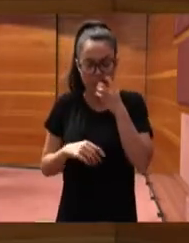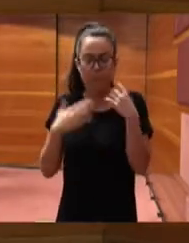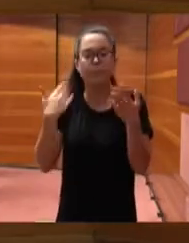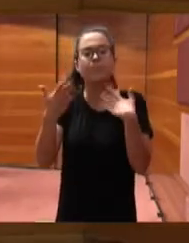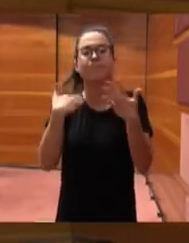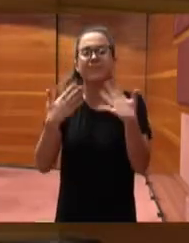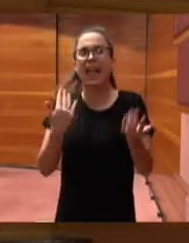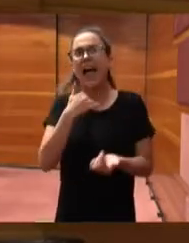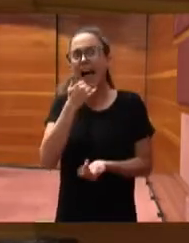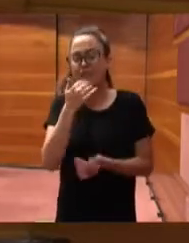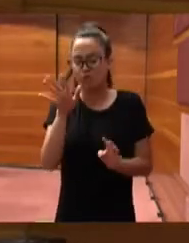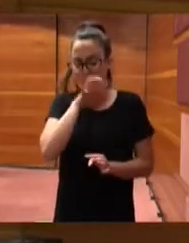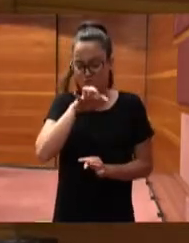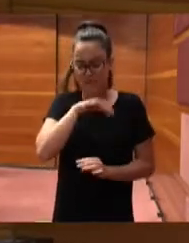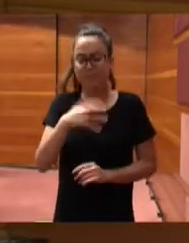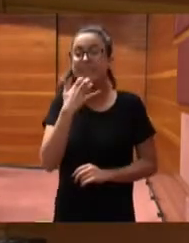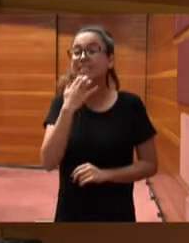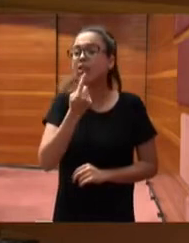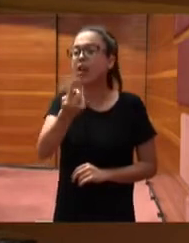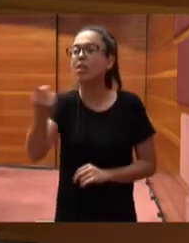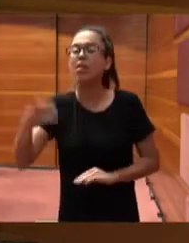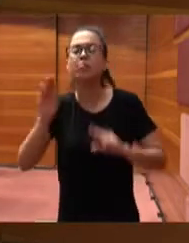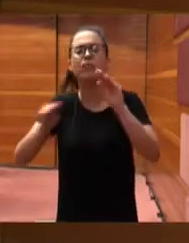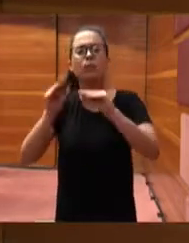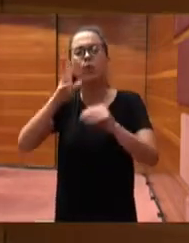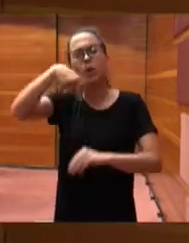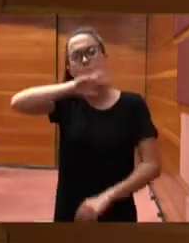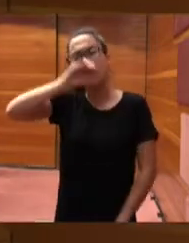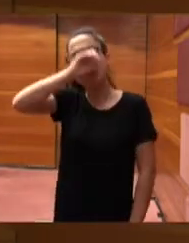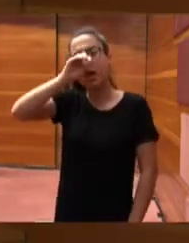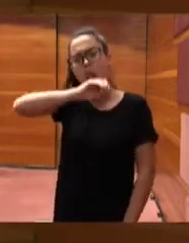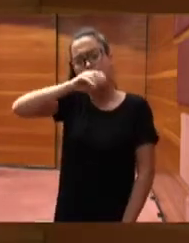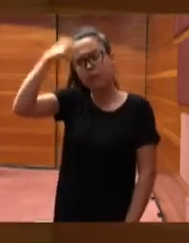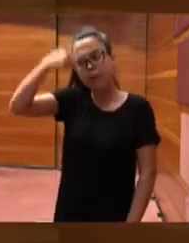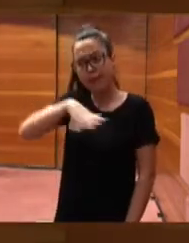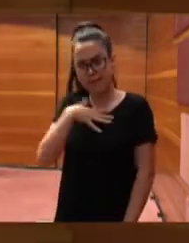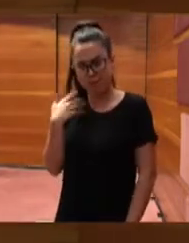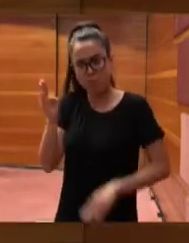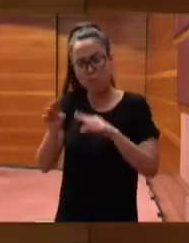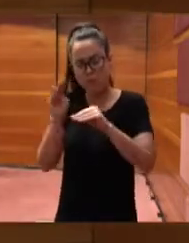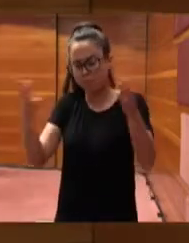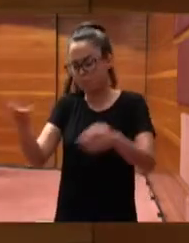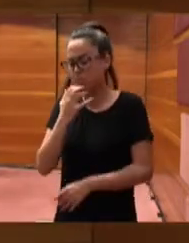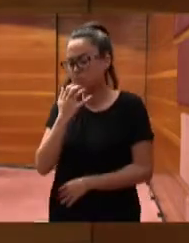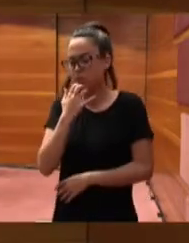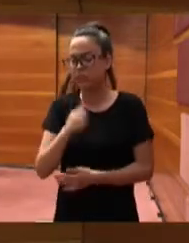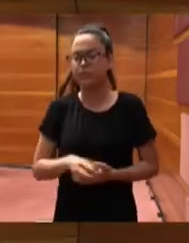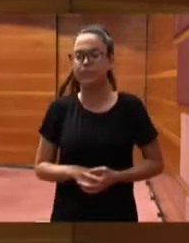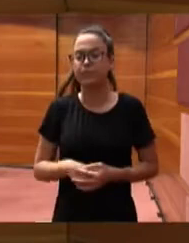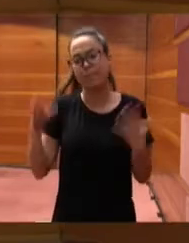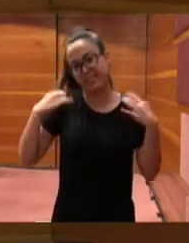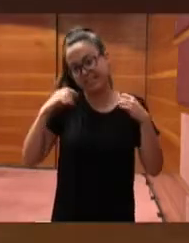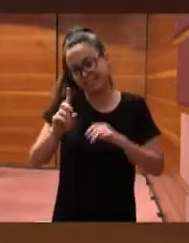algo muy curioso. Claro, si yo os pregunto uno a uno algo y quiero saber su opinión, por ejemplo, bueno, no hacer un caso práctico